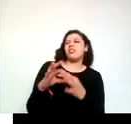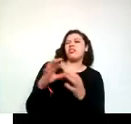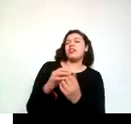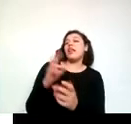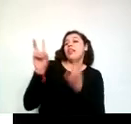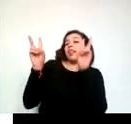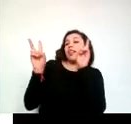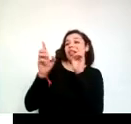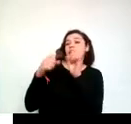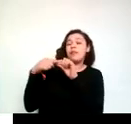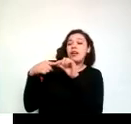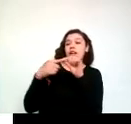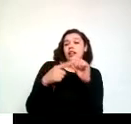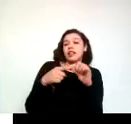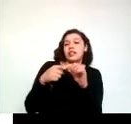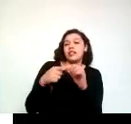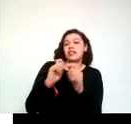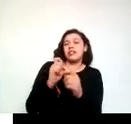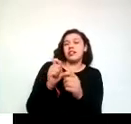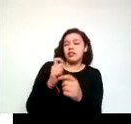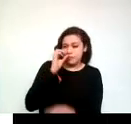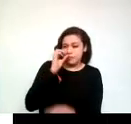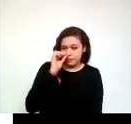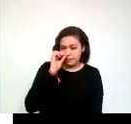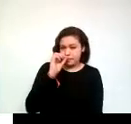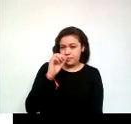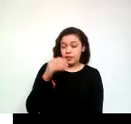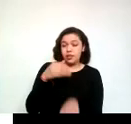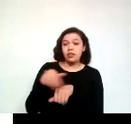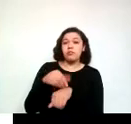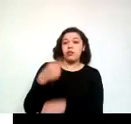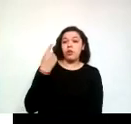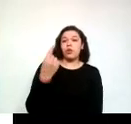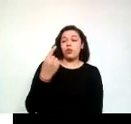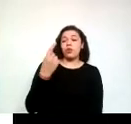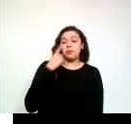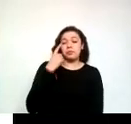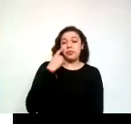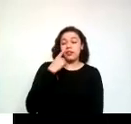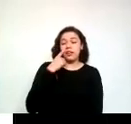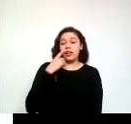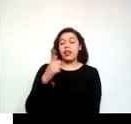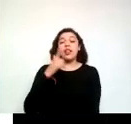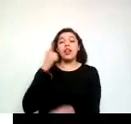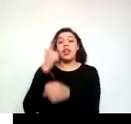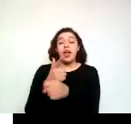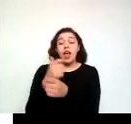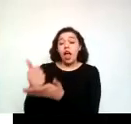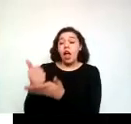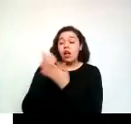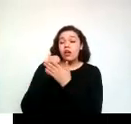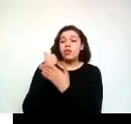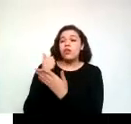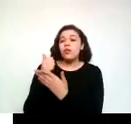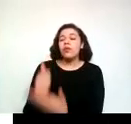de las guías de referencia? La guía de referencia 1, como vimos, nos ayuda a identificar a los trabajadores